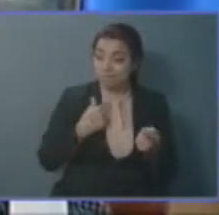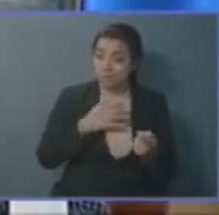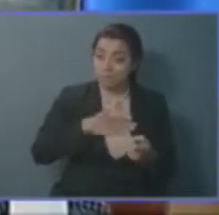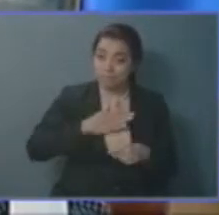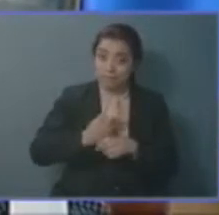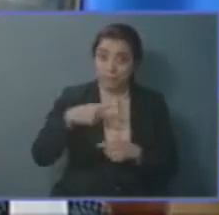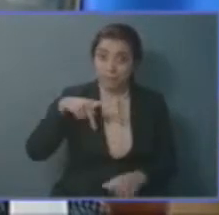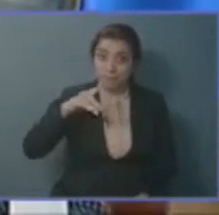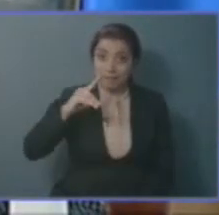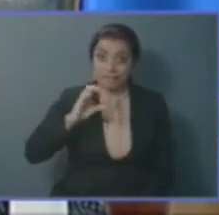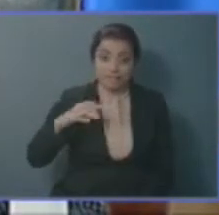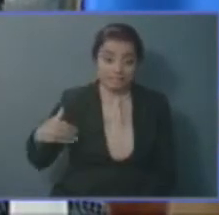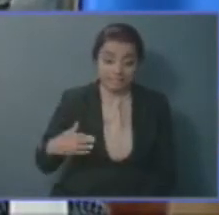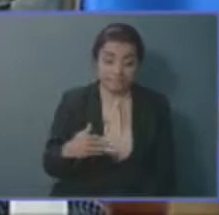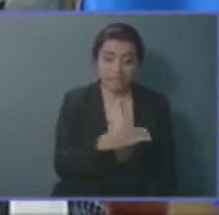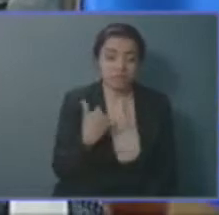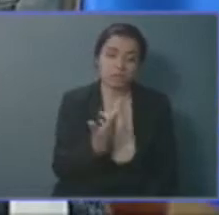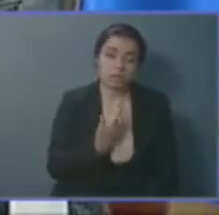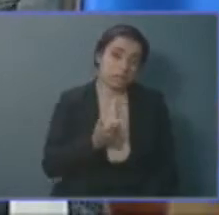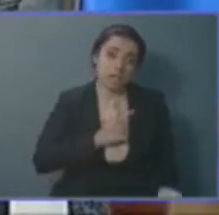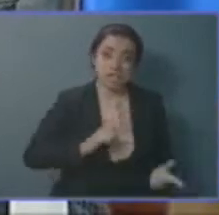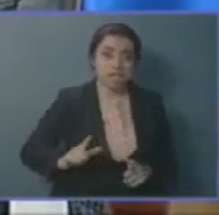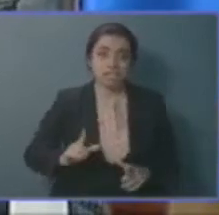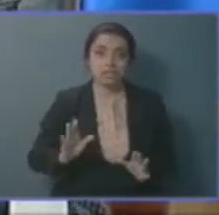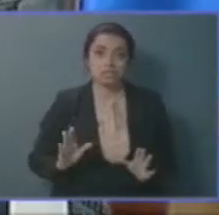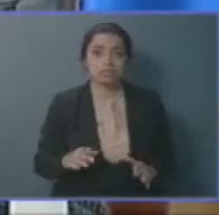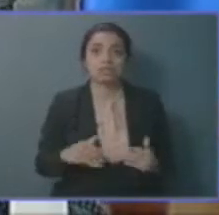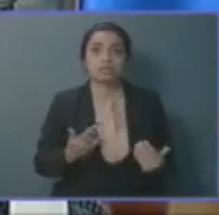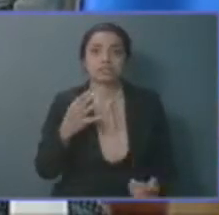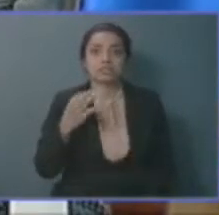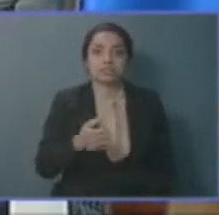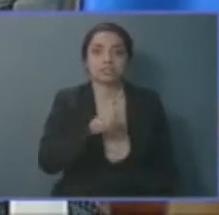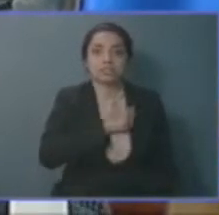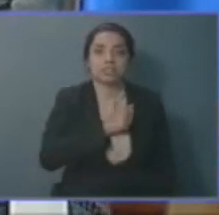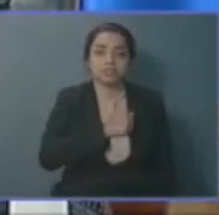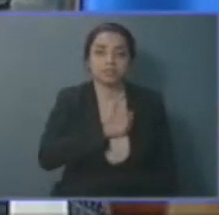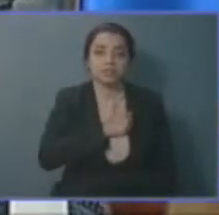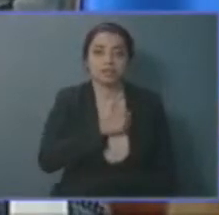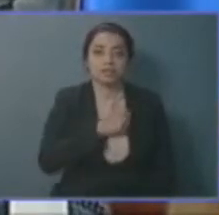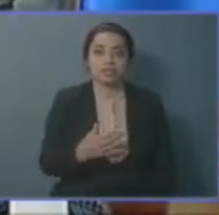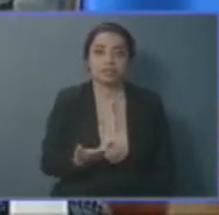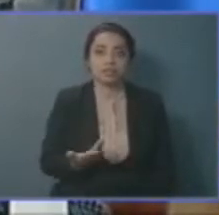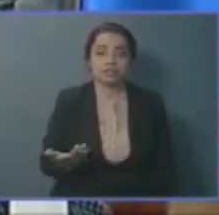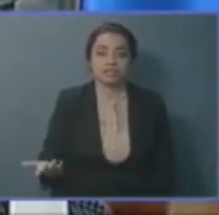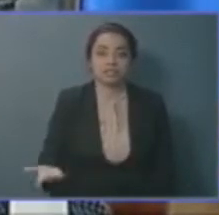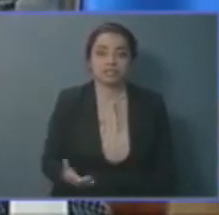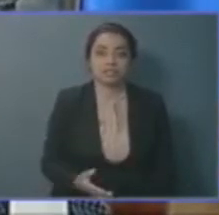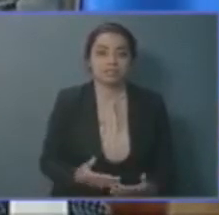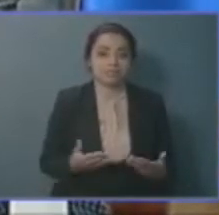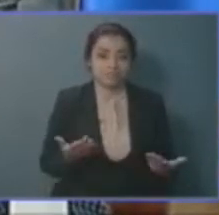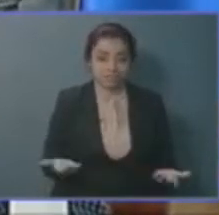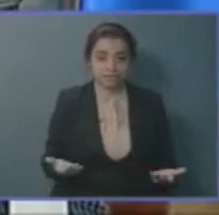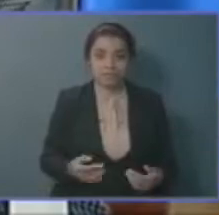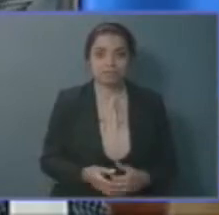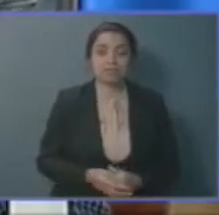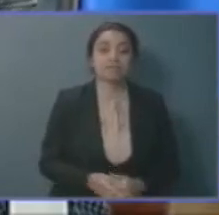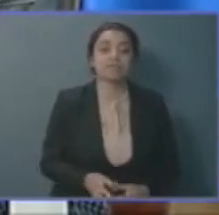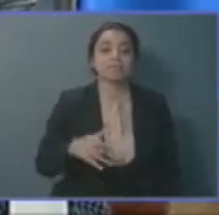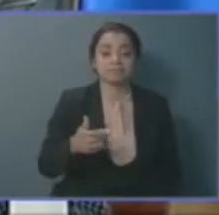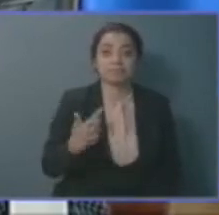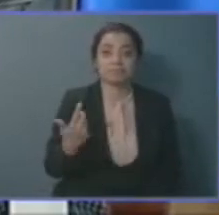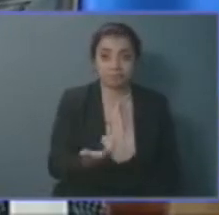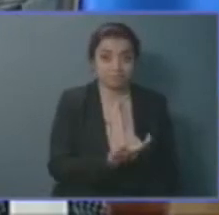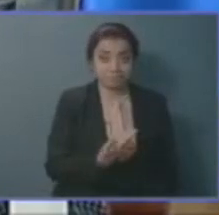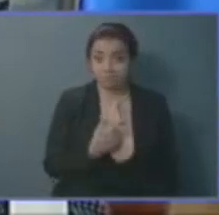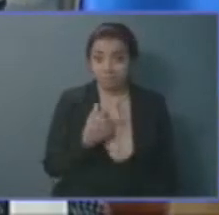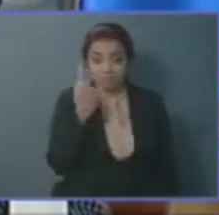cristiana, no solo estamos listos, tenemos la enorme responsabilidad de impulsar todo lo que sea necesario para que nuestro país y